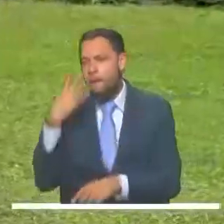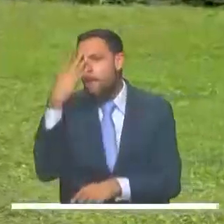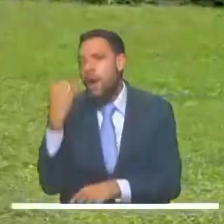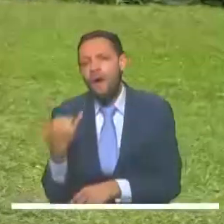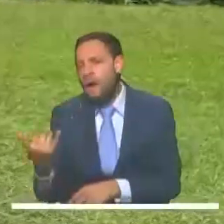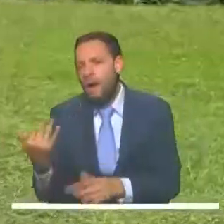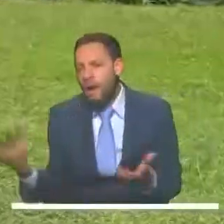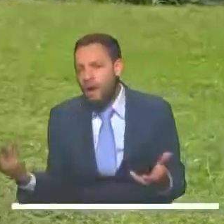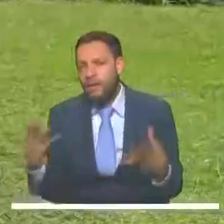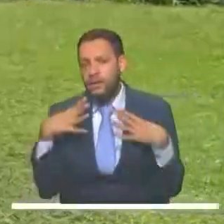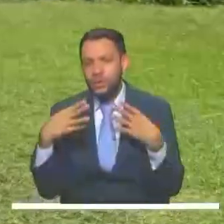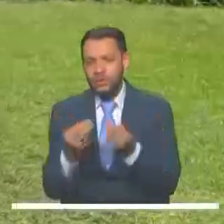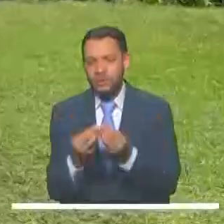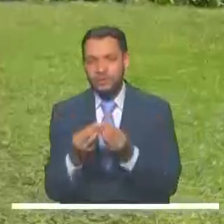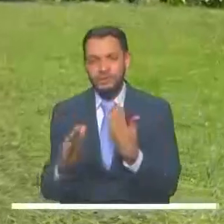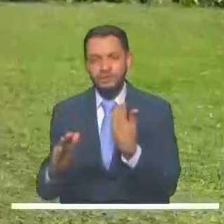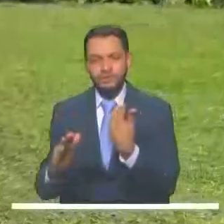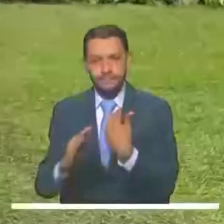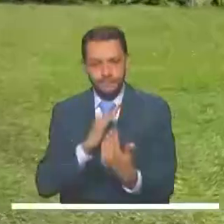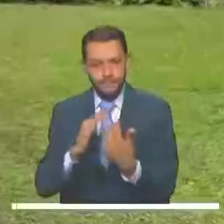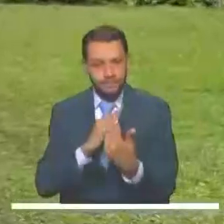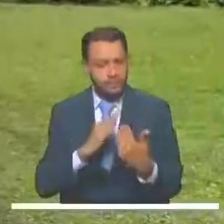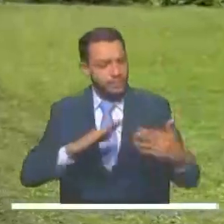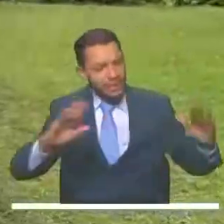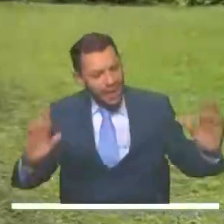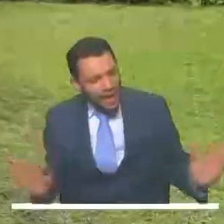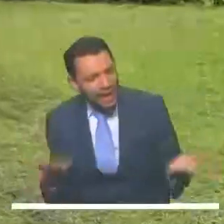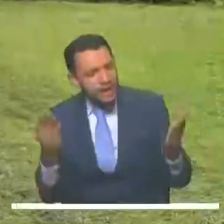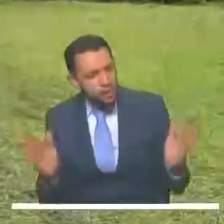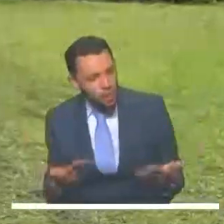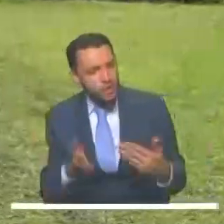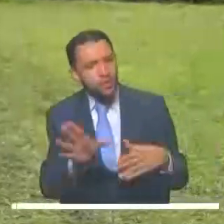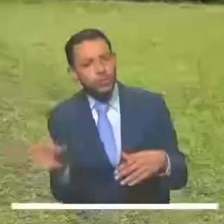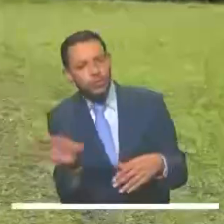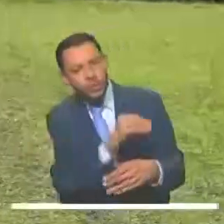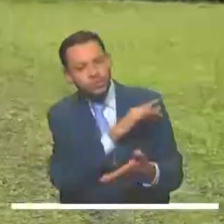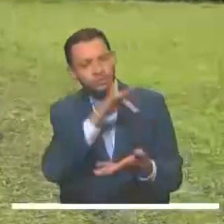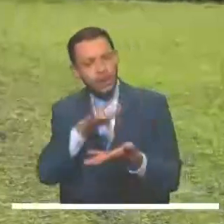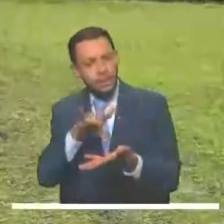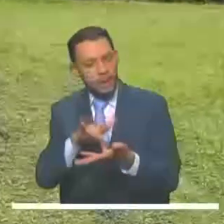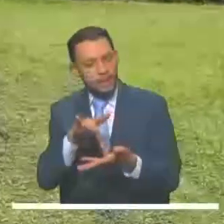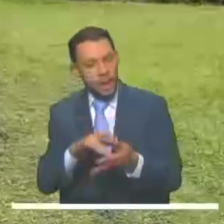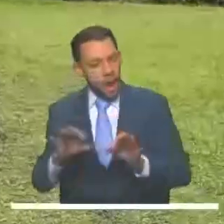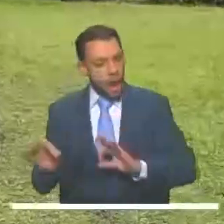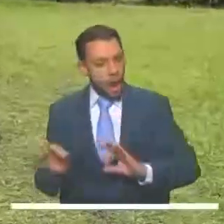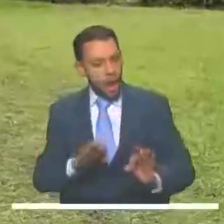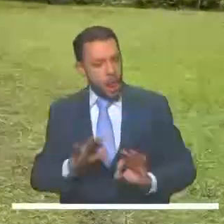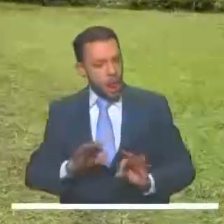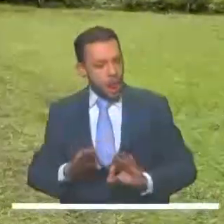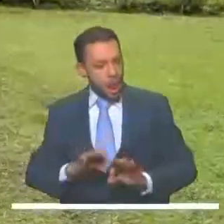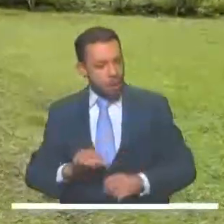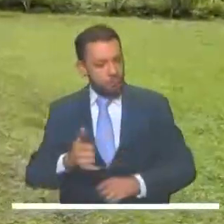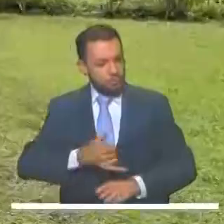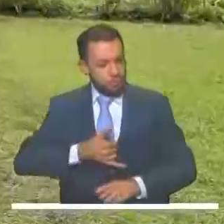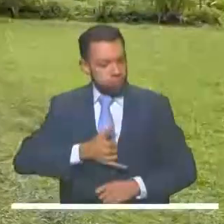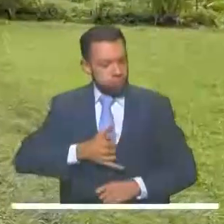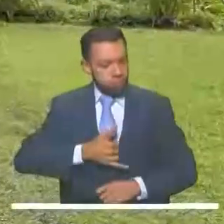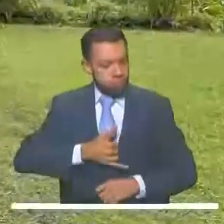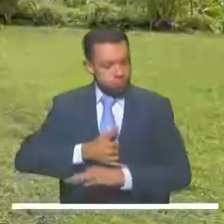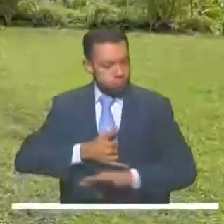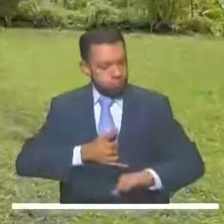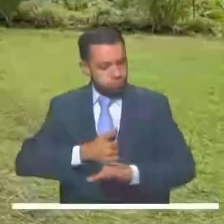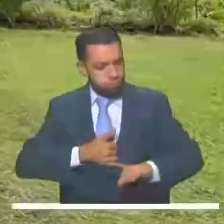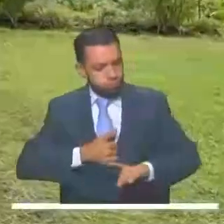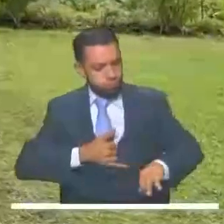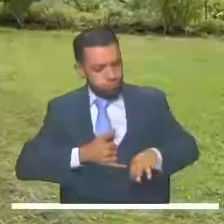cuando nosotros invitamos a las personas al programa de limpieza de colon con recambio de flora intestinal o al programa de los tres